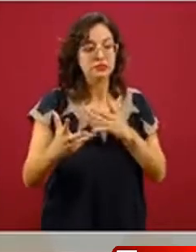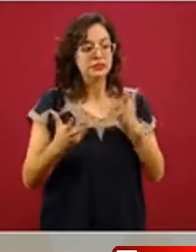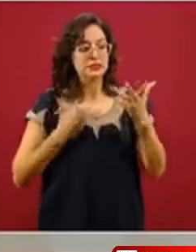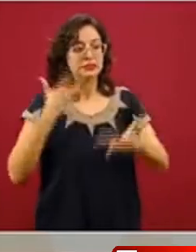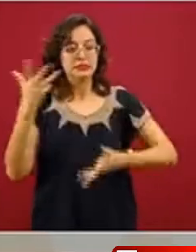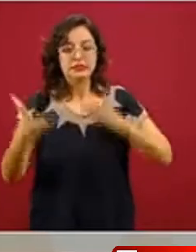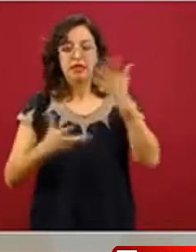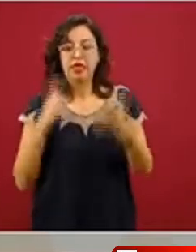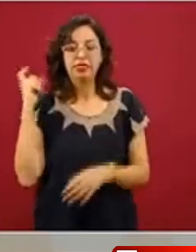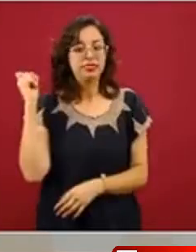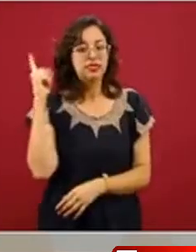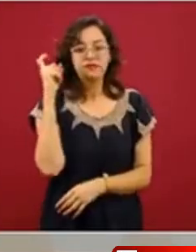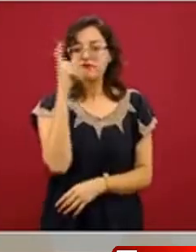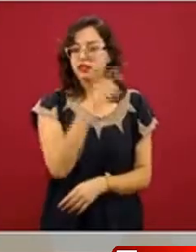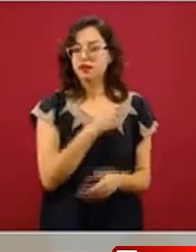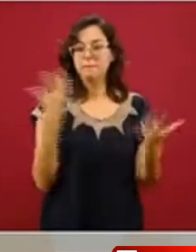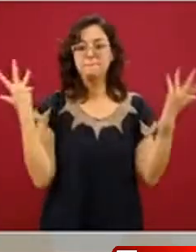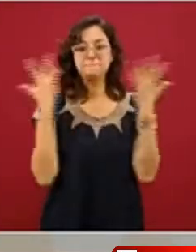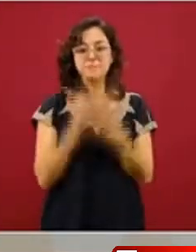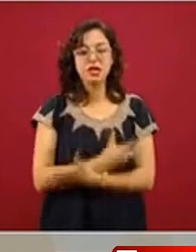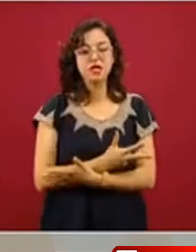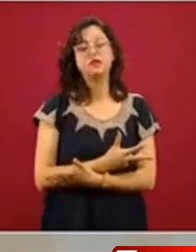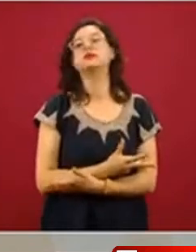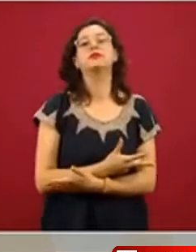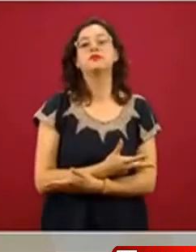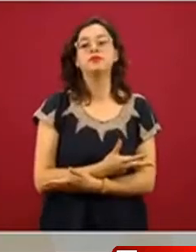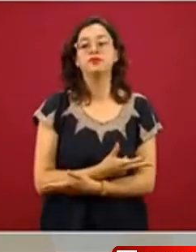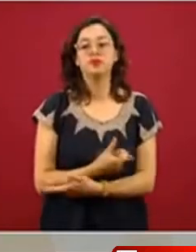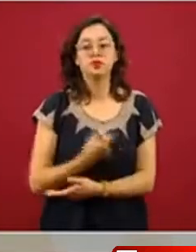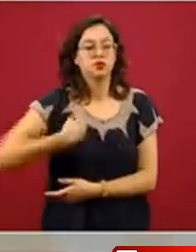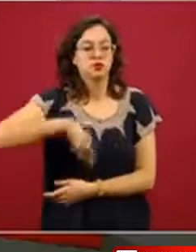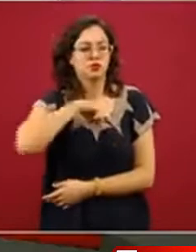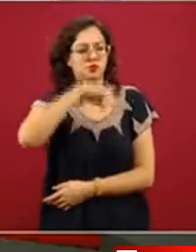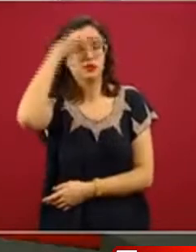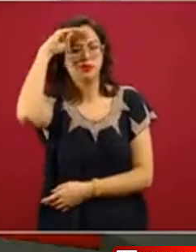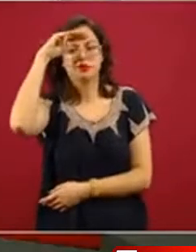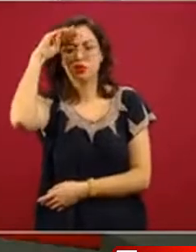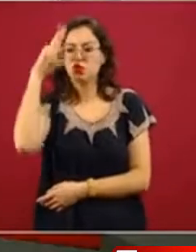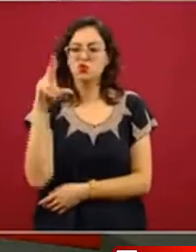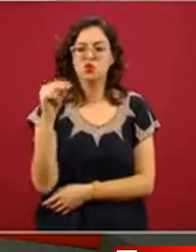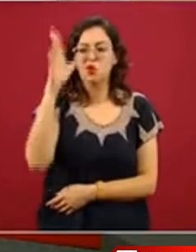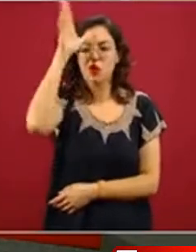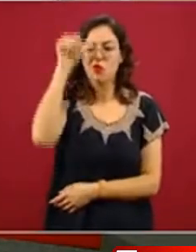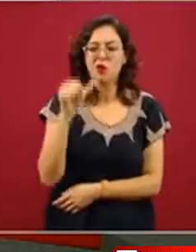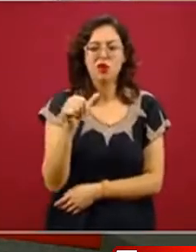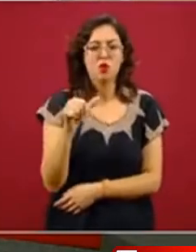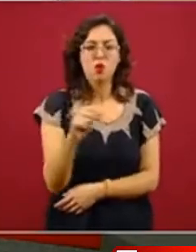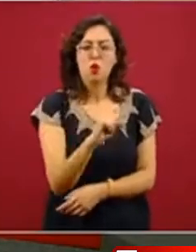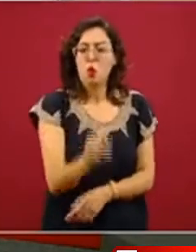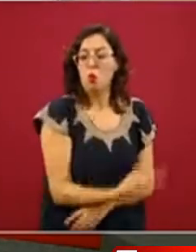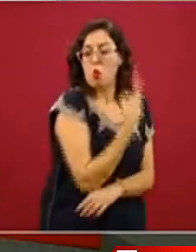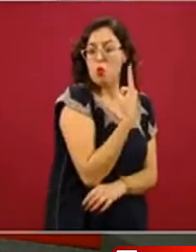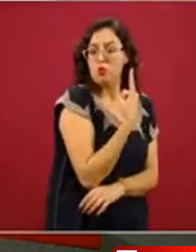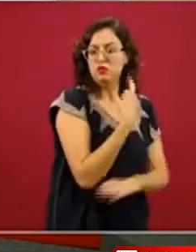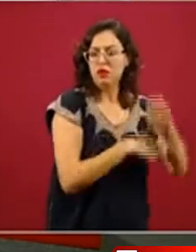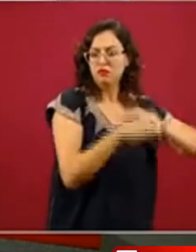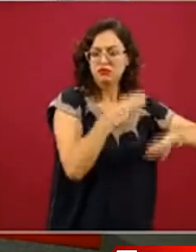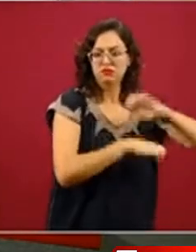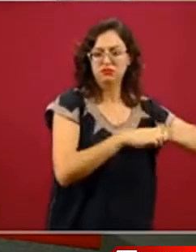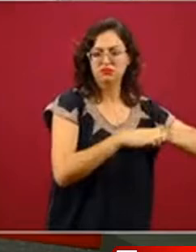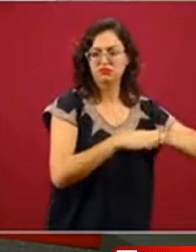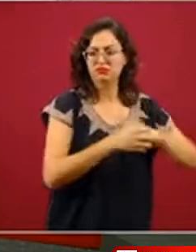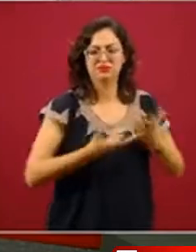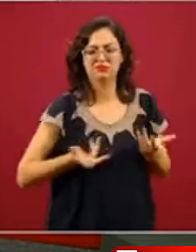dificultad. Desde nuestro punto de vista es inadecuado que haya esa concentración de mercado, porque